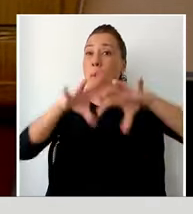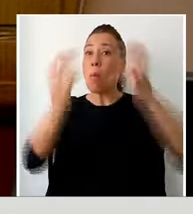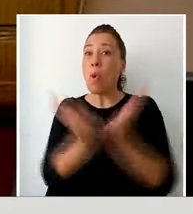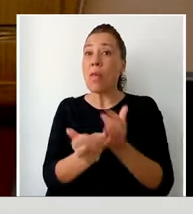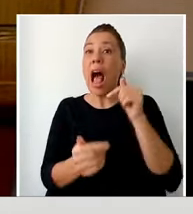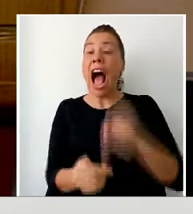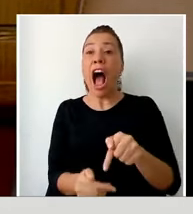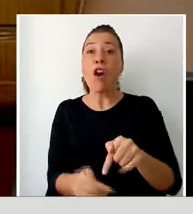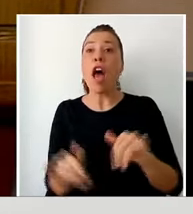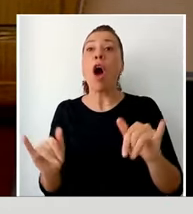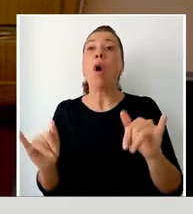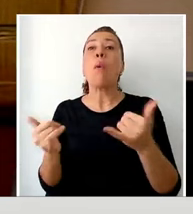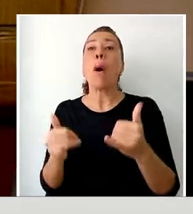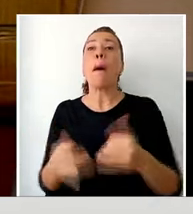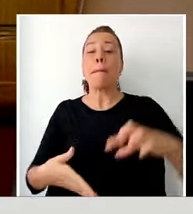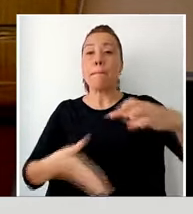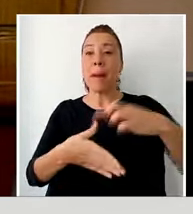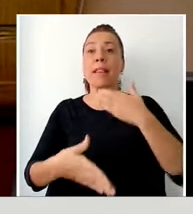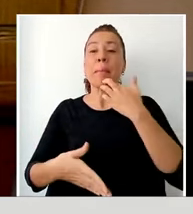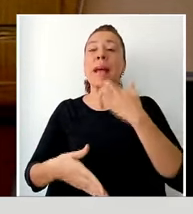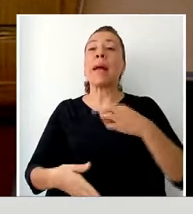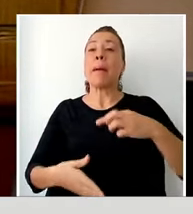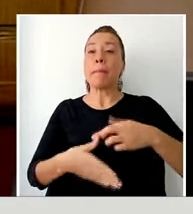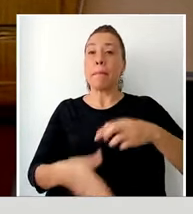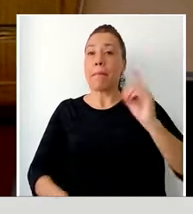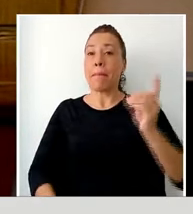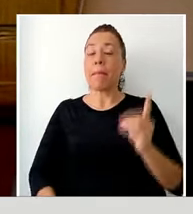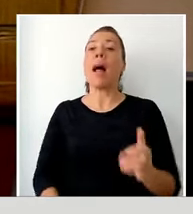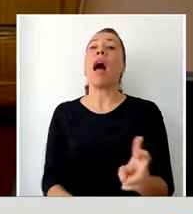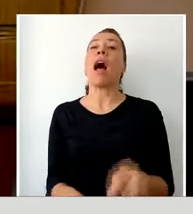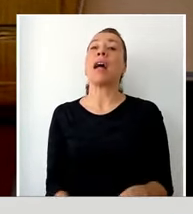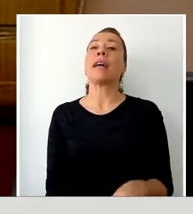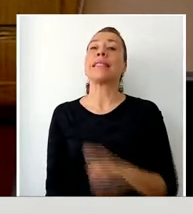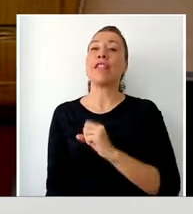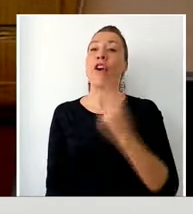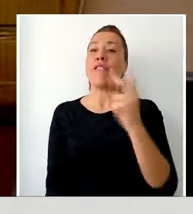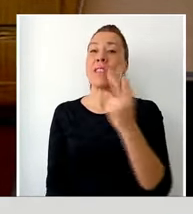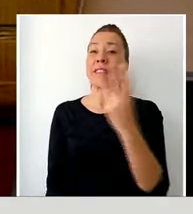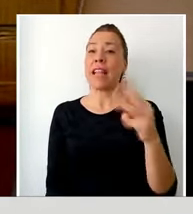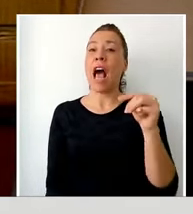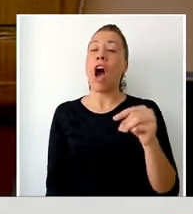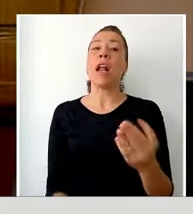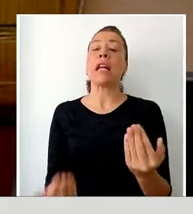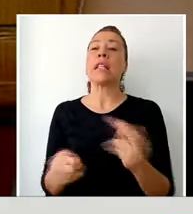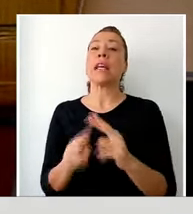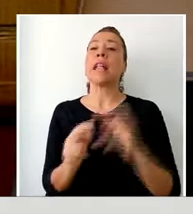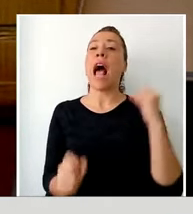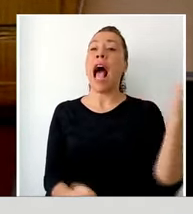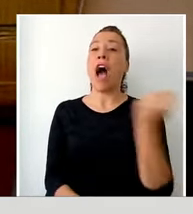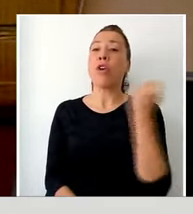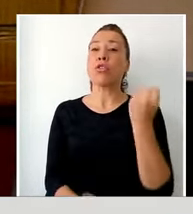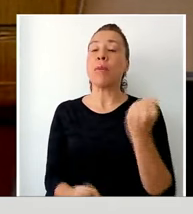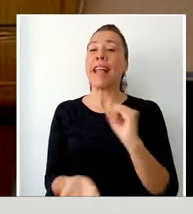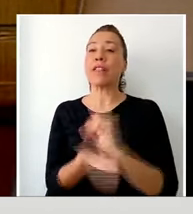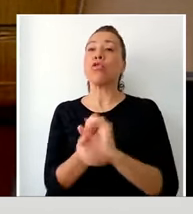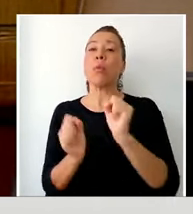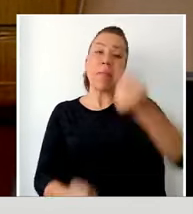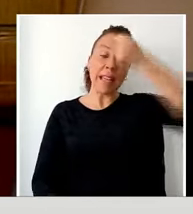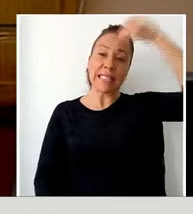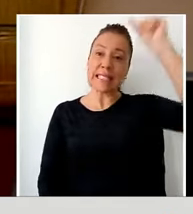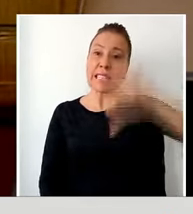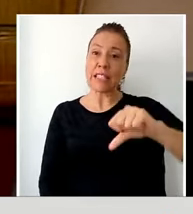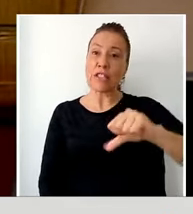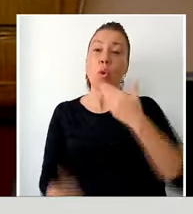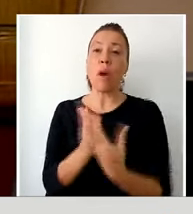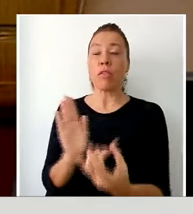Y así fue necesario legislar en torno a la autonomía independencia de un órgano con facultades sancionatorias respecto de la infracción a las